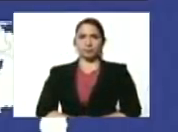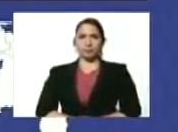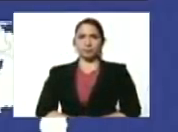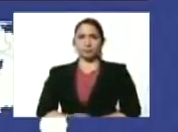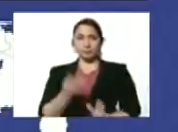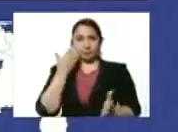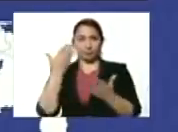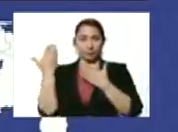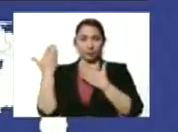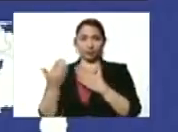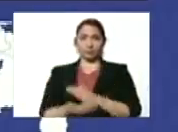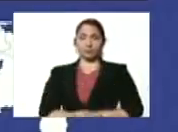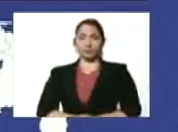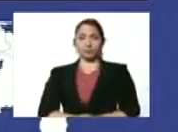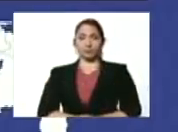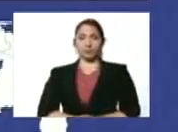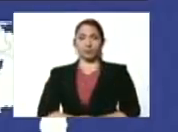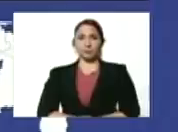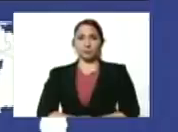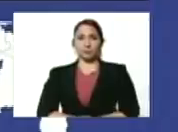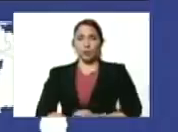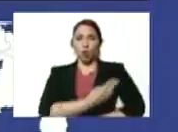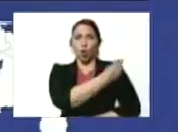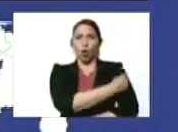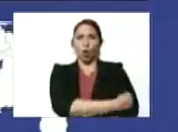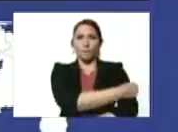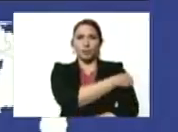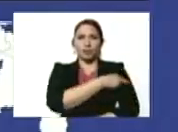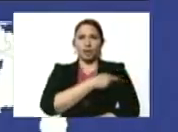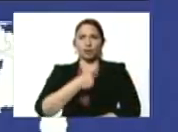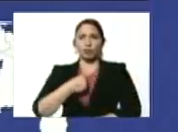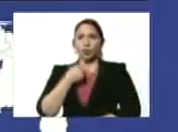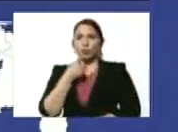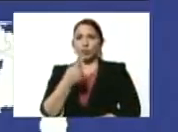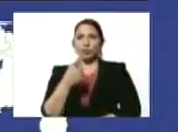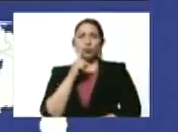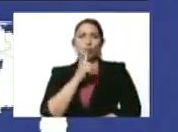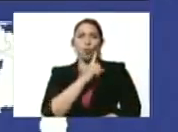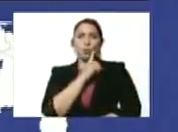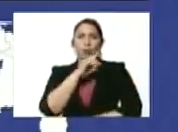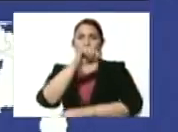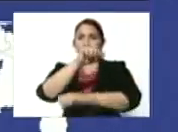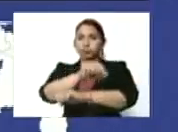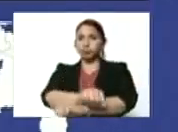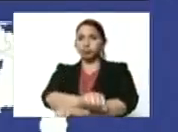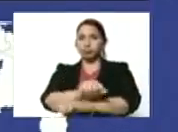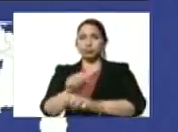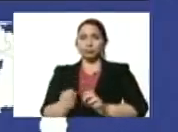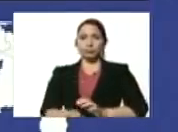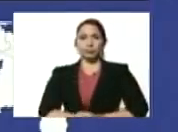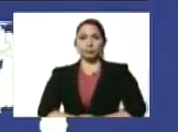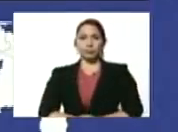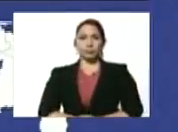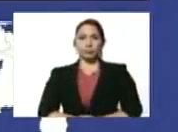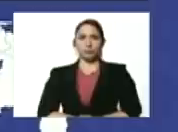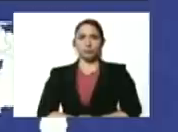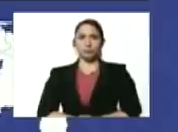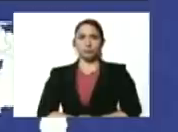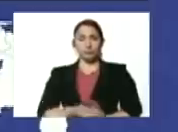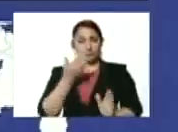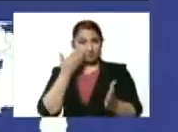está, precisamente en el hospital que lleva el nombre del doctor José Gregorio Hernández.